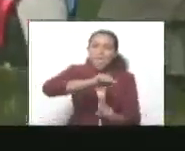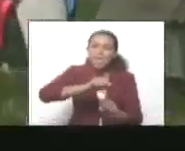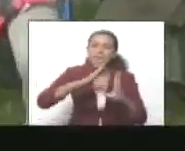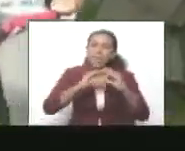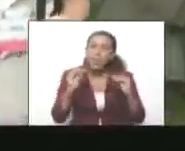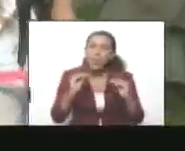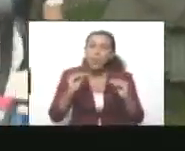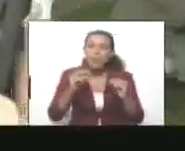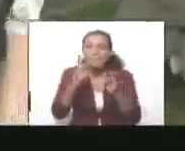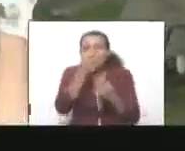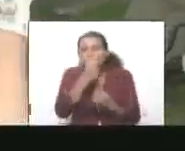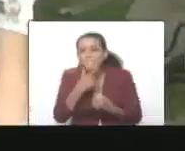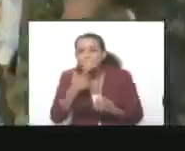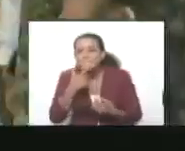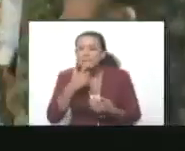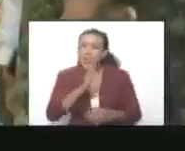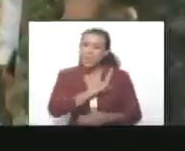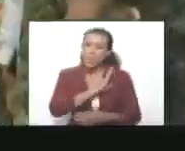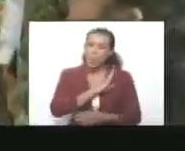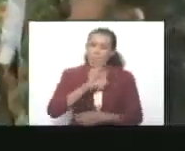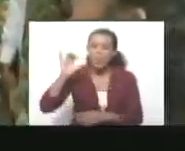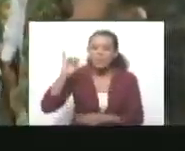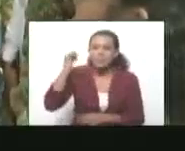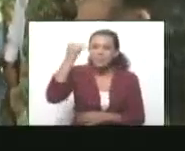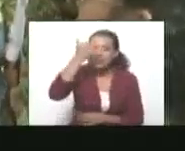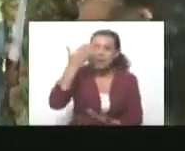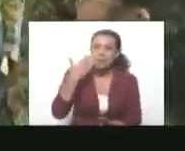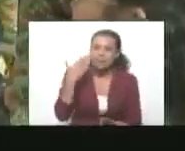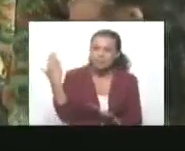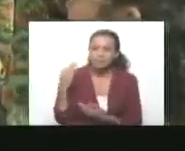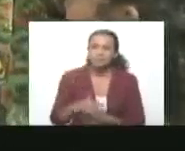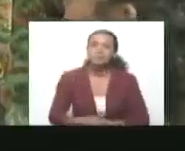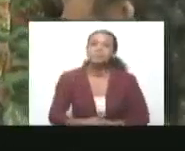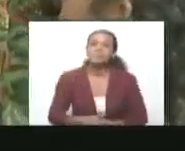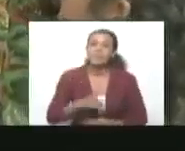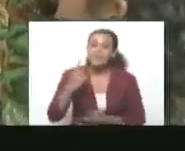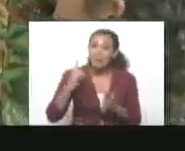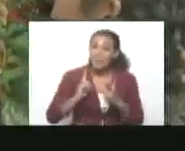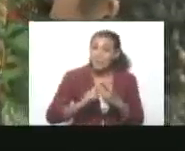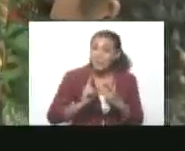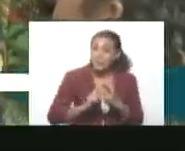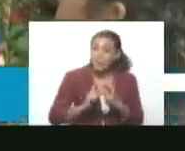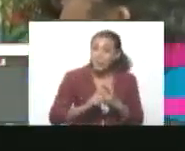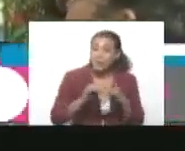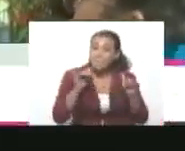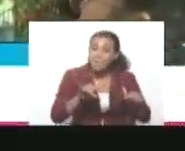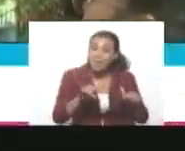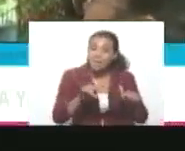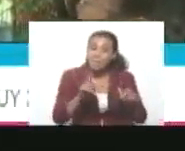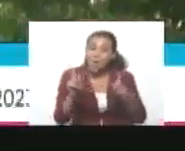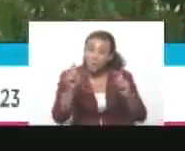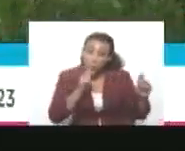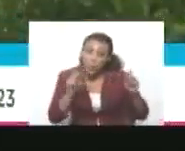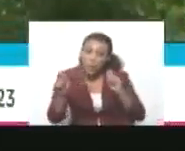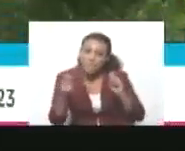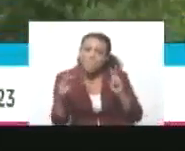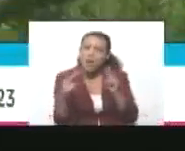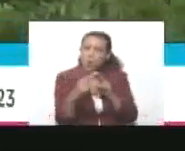parajes y las bellezas naturales que tiene nuestro estado de Yaracuy. Y a la vez, ese mismo paraje nos permite pues